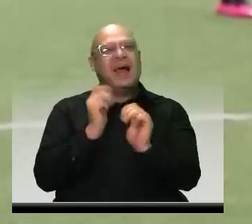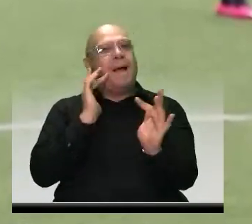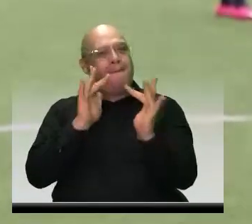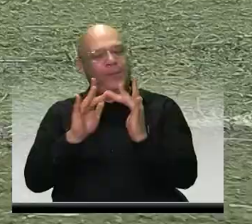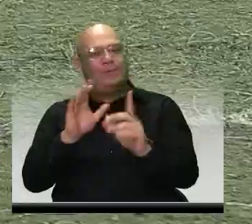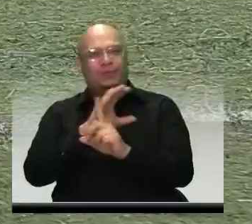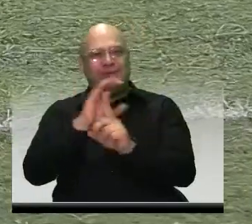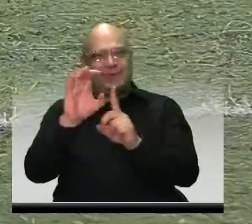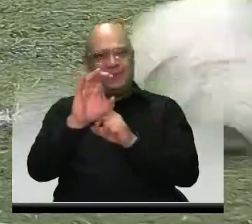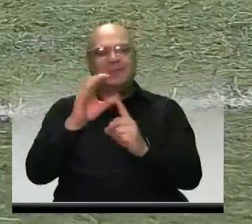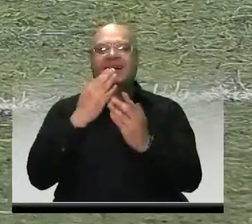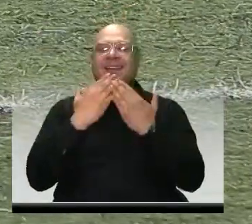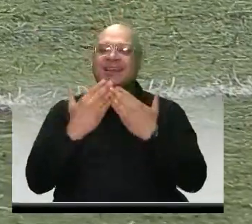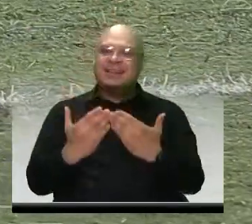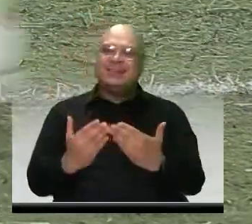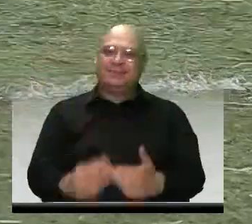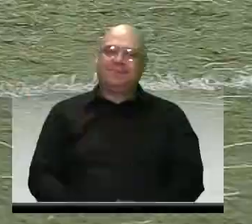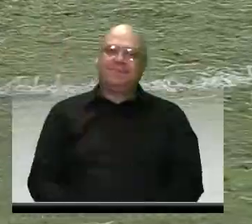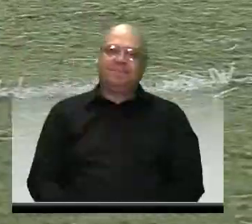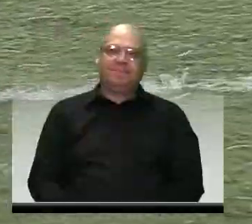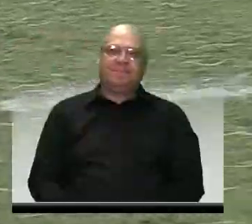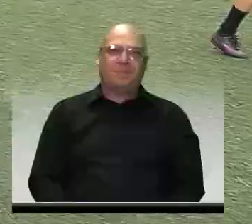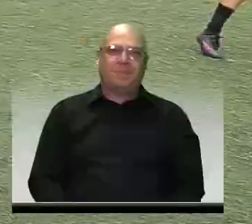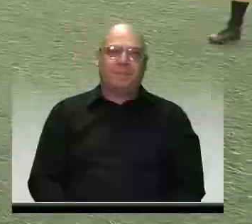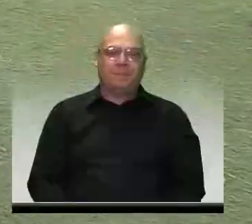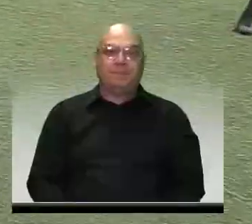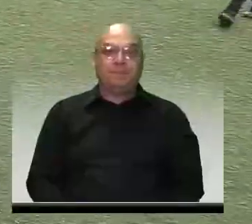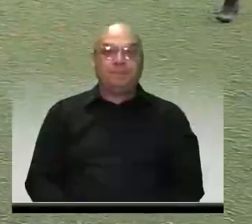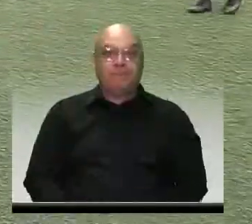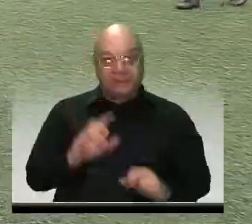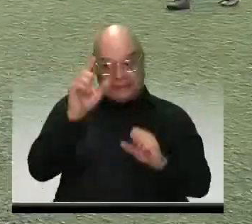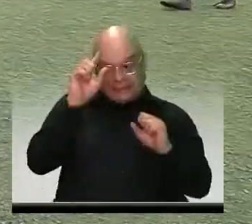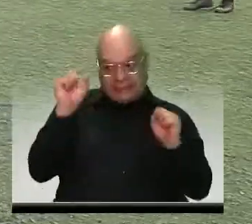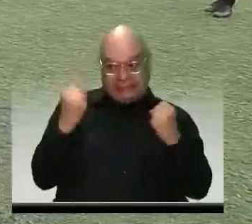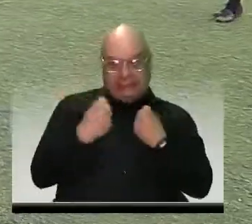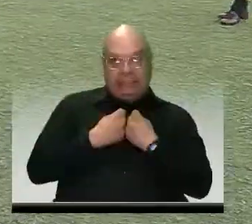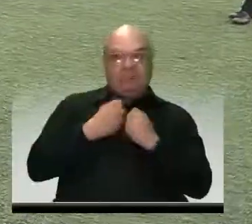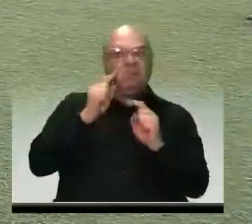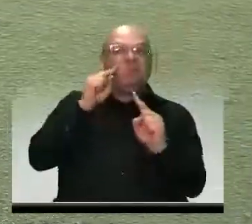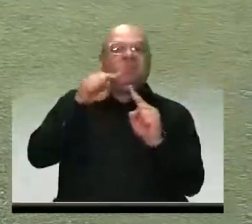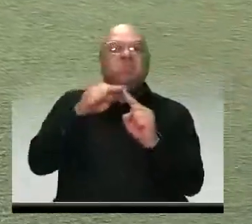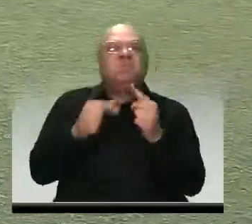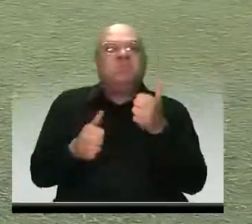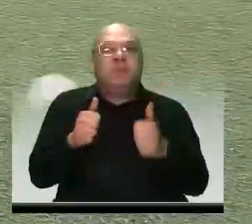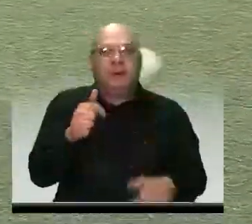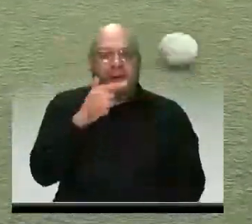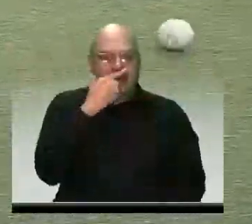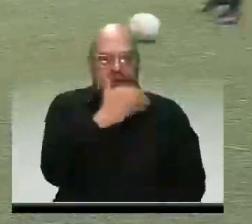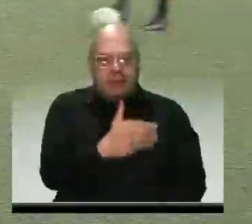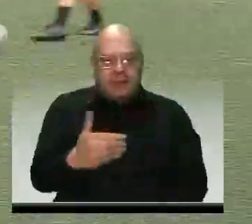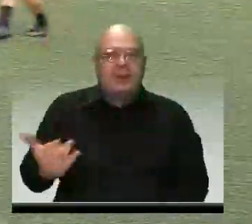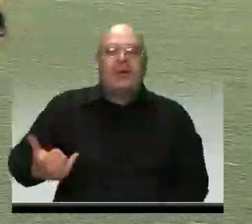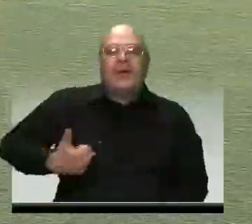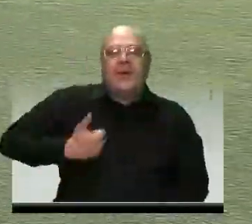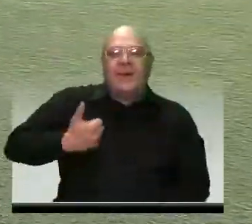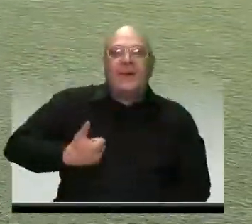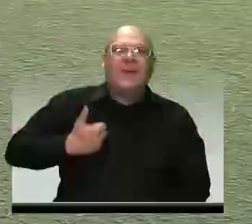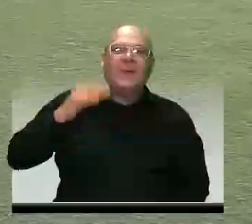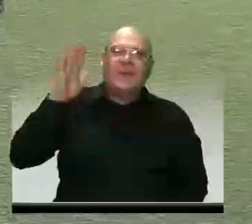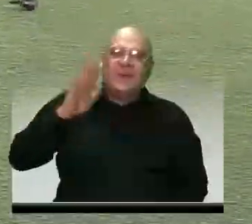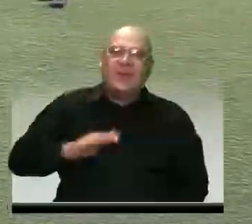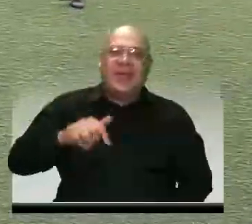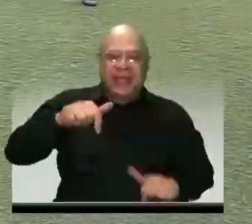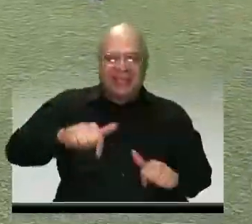Entonces muchas gracias. Este convenio tiene como objetivo beneficiar a las niñas, adolescentes y jóvenes